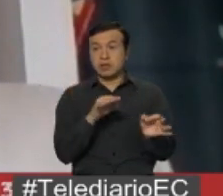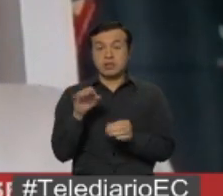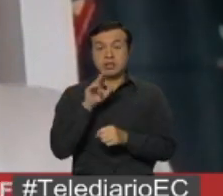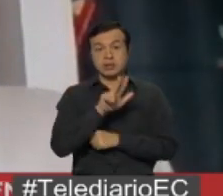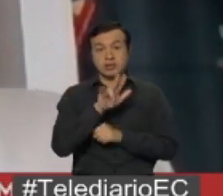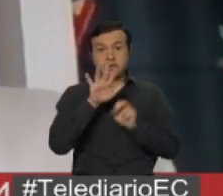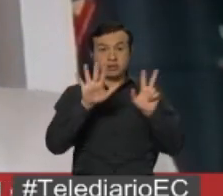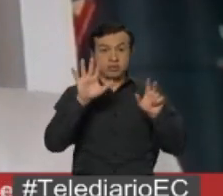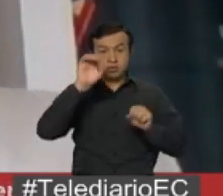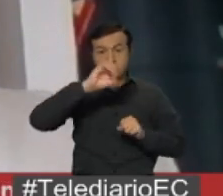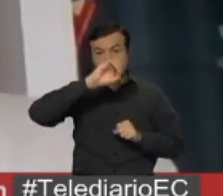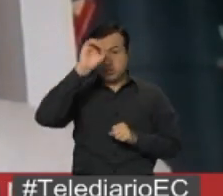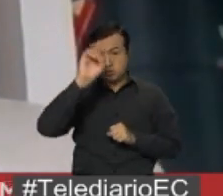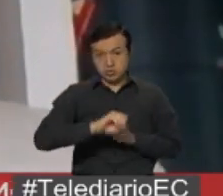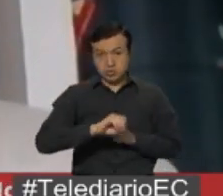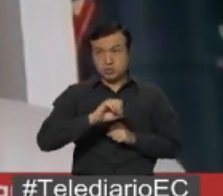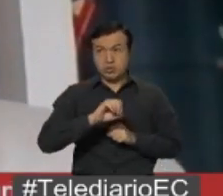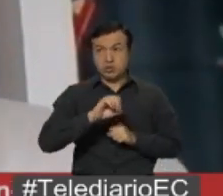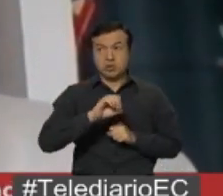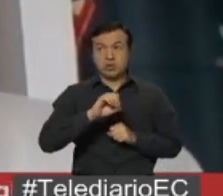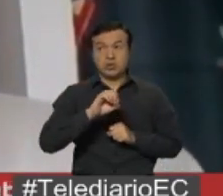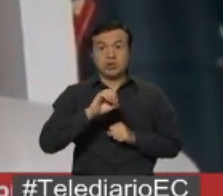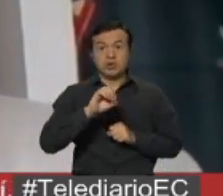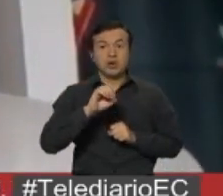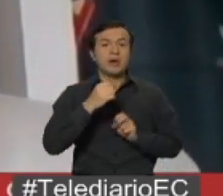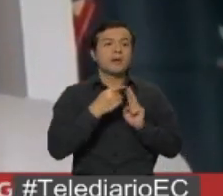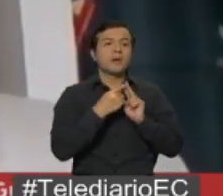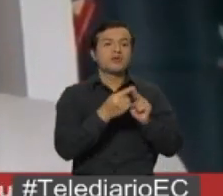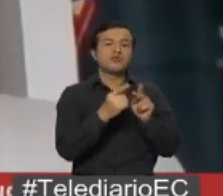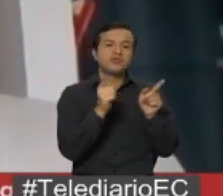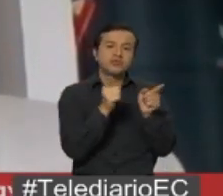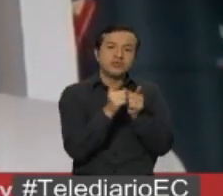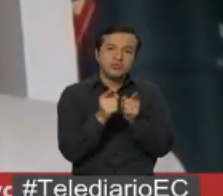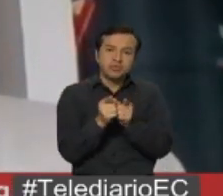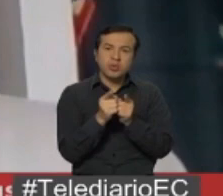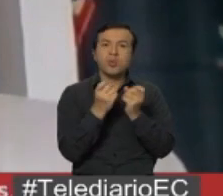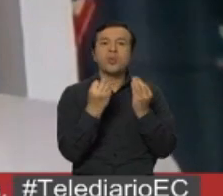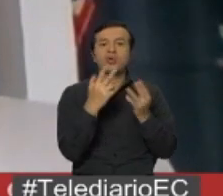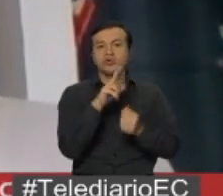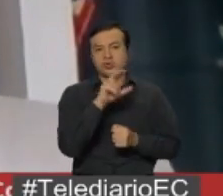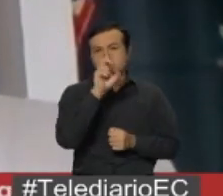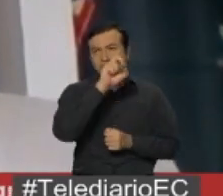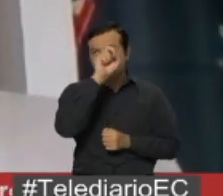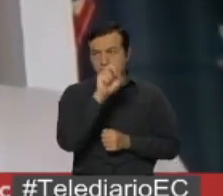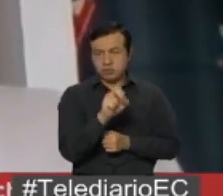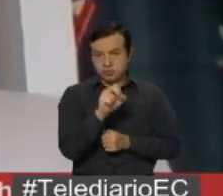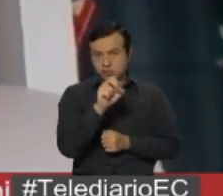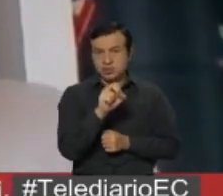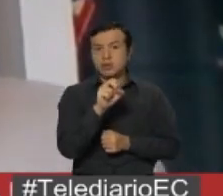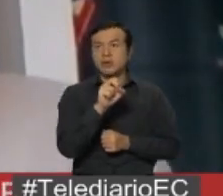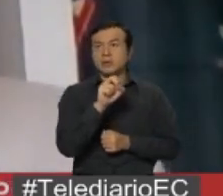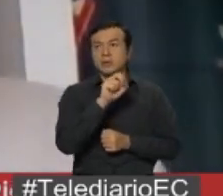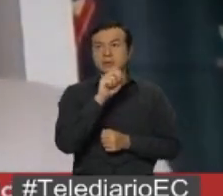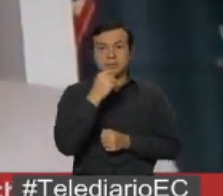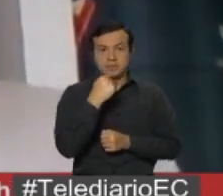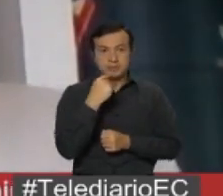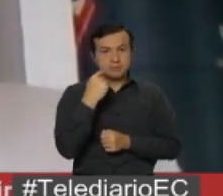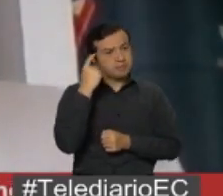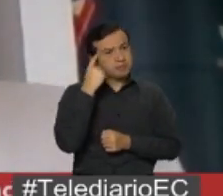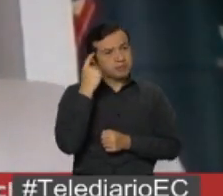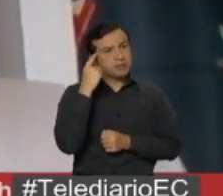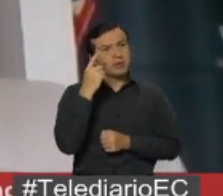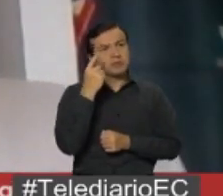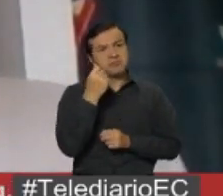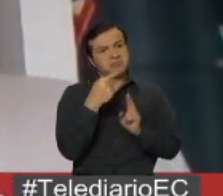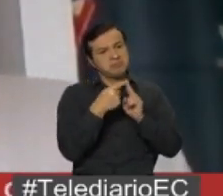38 por ciento son microcréditos y eso representa un 30 por ciento del saldo si es que uno piensa en el